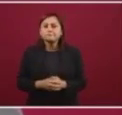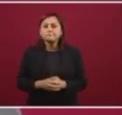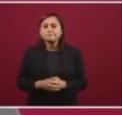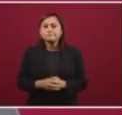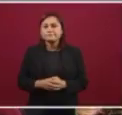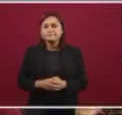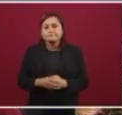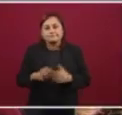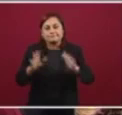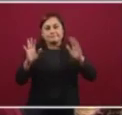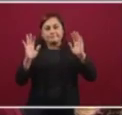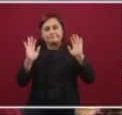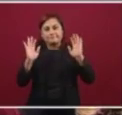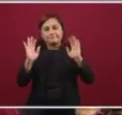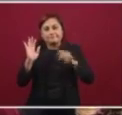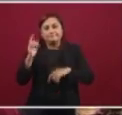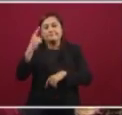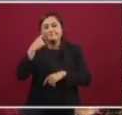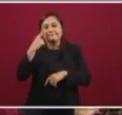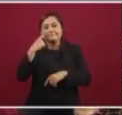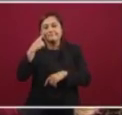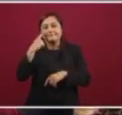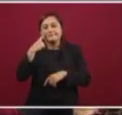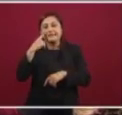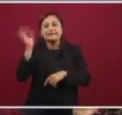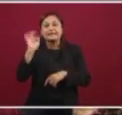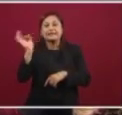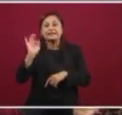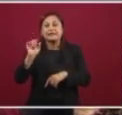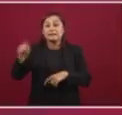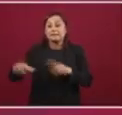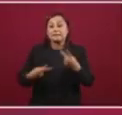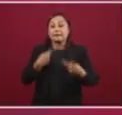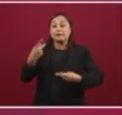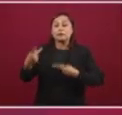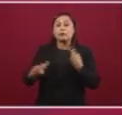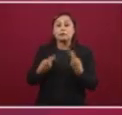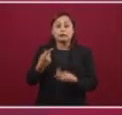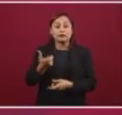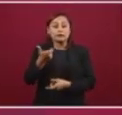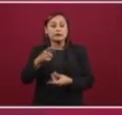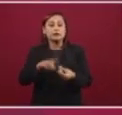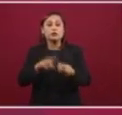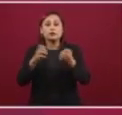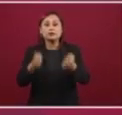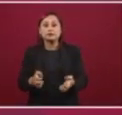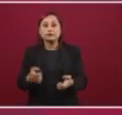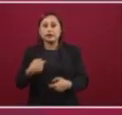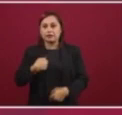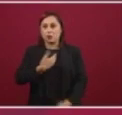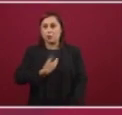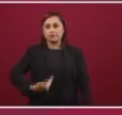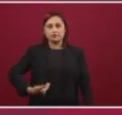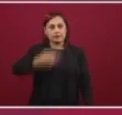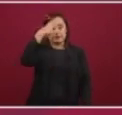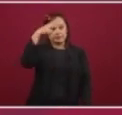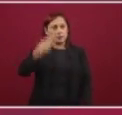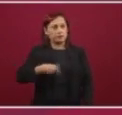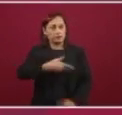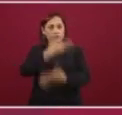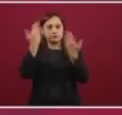imagínense que el presidente de México no sepa dónde quedó el dinero. Entonces acabo de